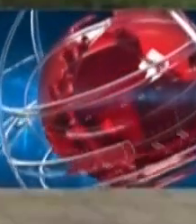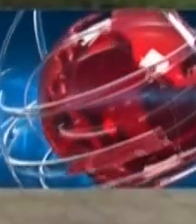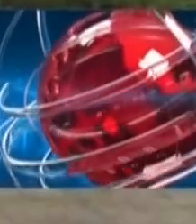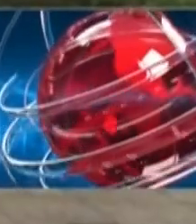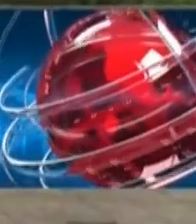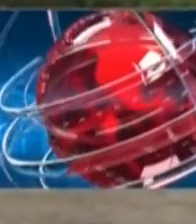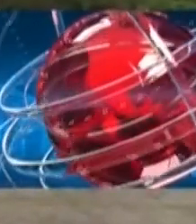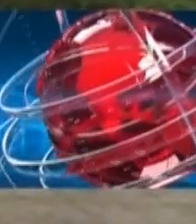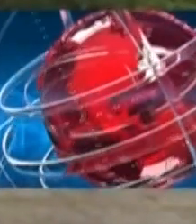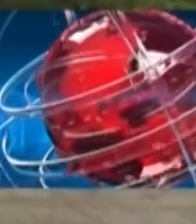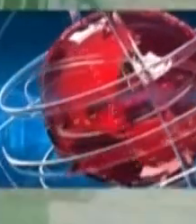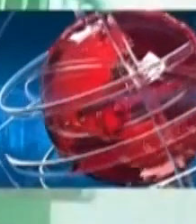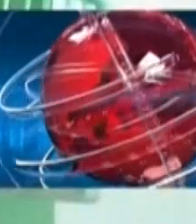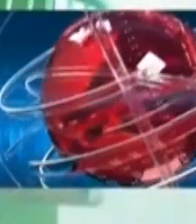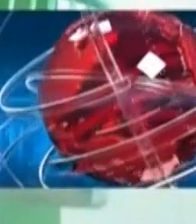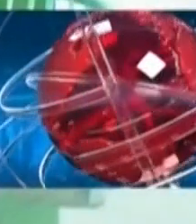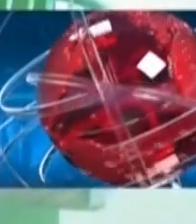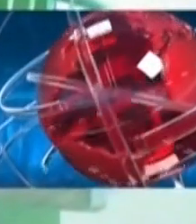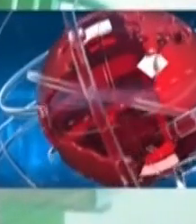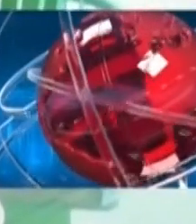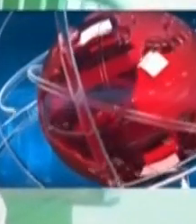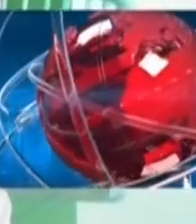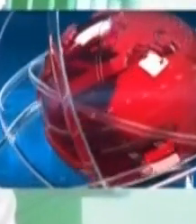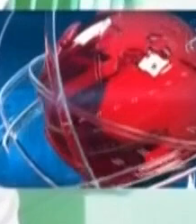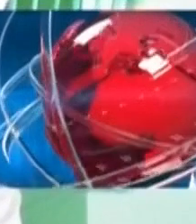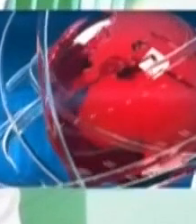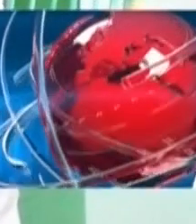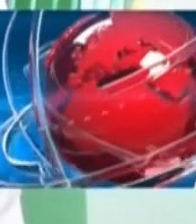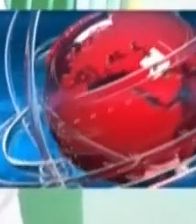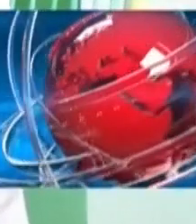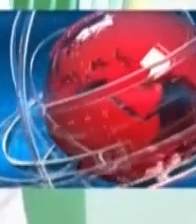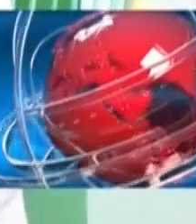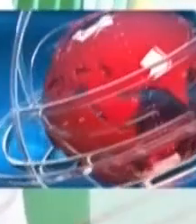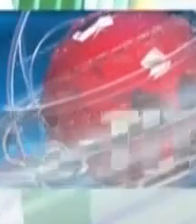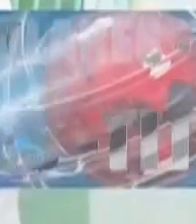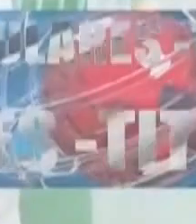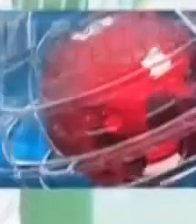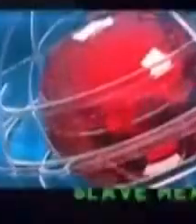ser administrado por la Alcaldía de Barranquilla para salir de la crisis que atraviesa.